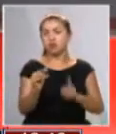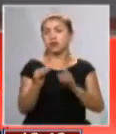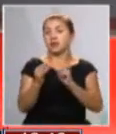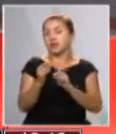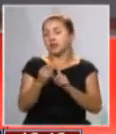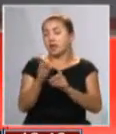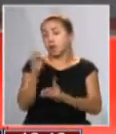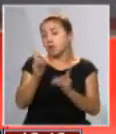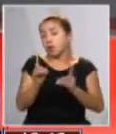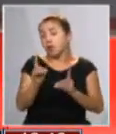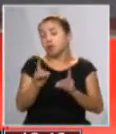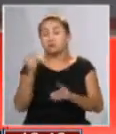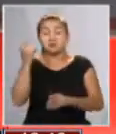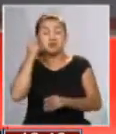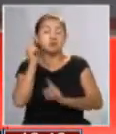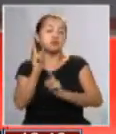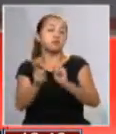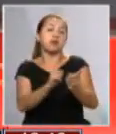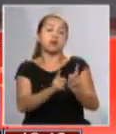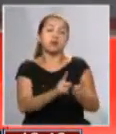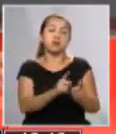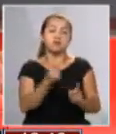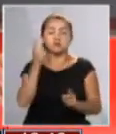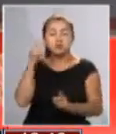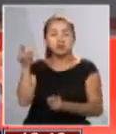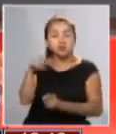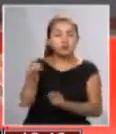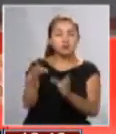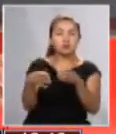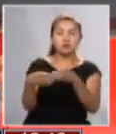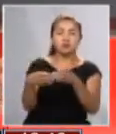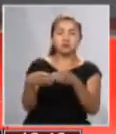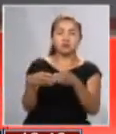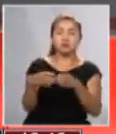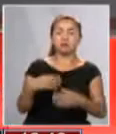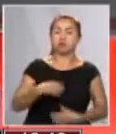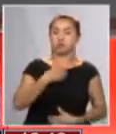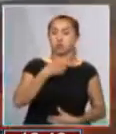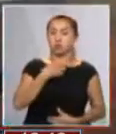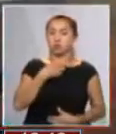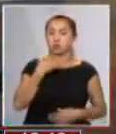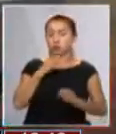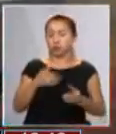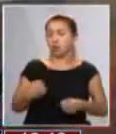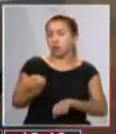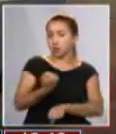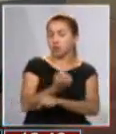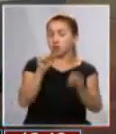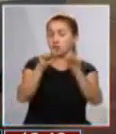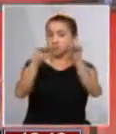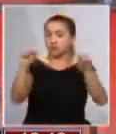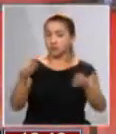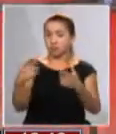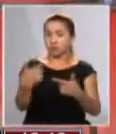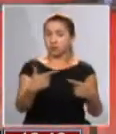mejor legislado pensando en este tipo de personas y de crímenes de cuello y corbata porque aportan al sistema político.